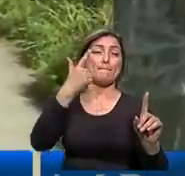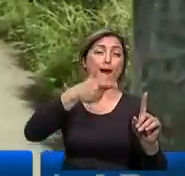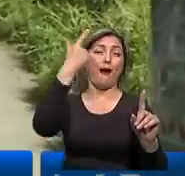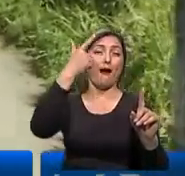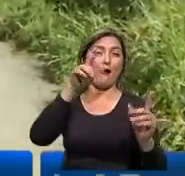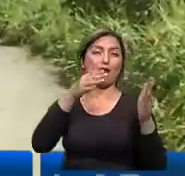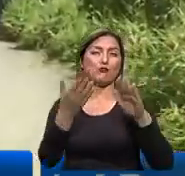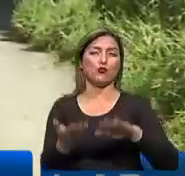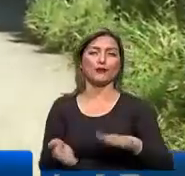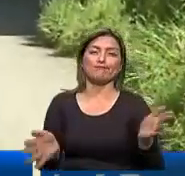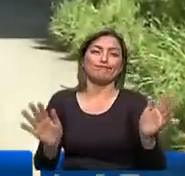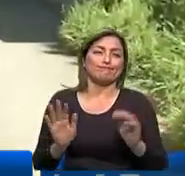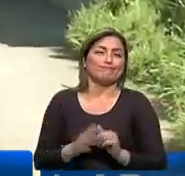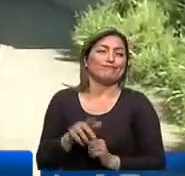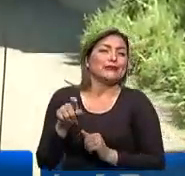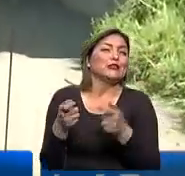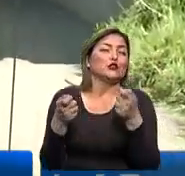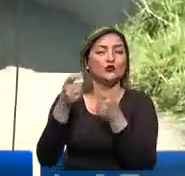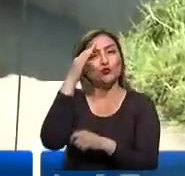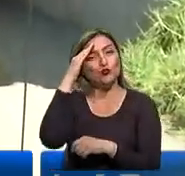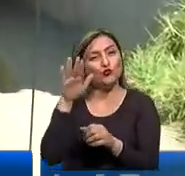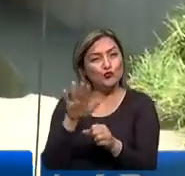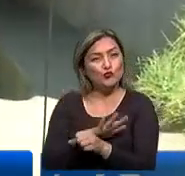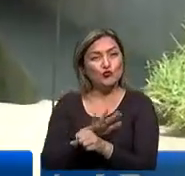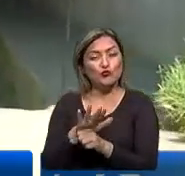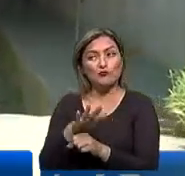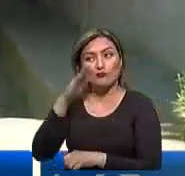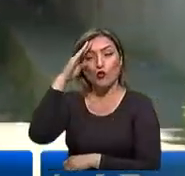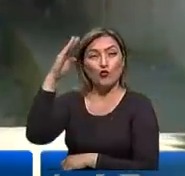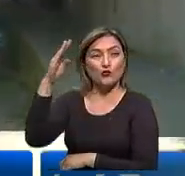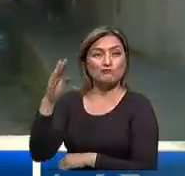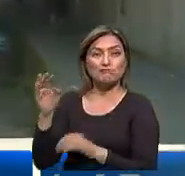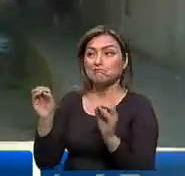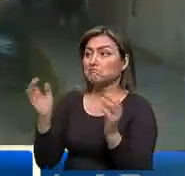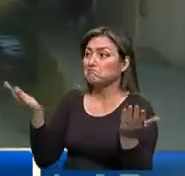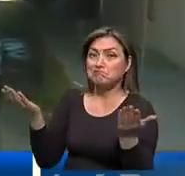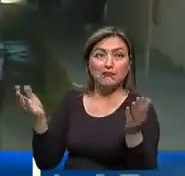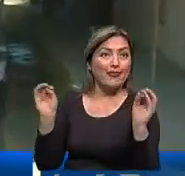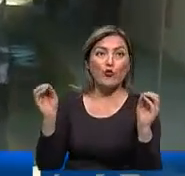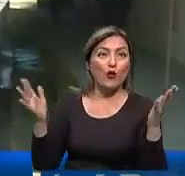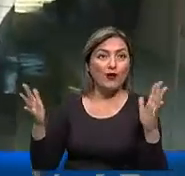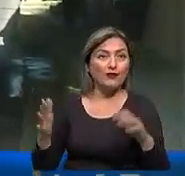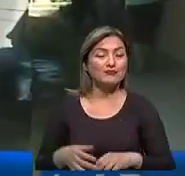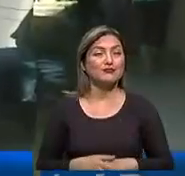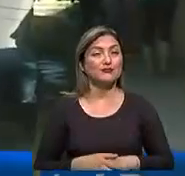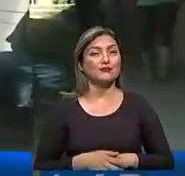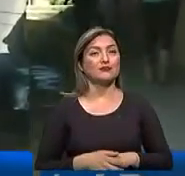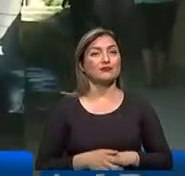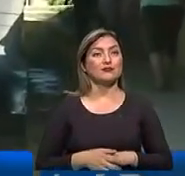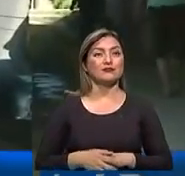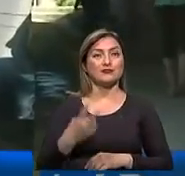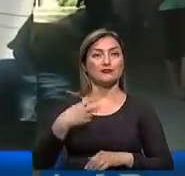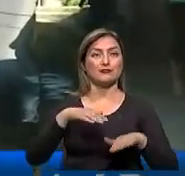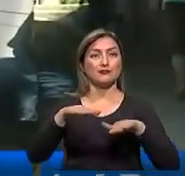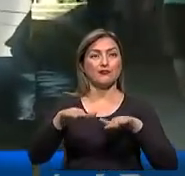se necesita un control total de policía que lamentablemente es ausente. Realmente hemos visto en el tiempo que estamos aquí que el tráfico,